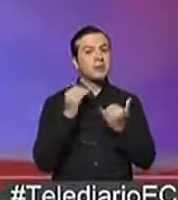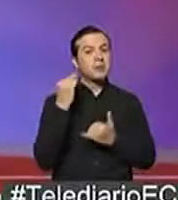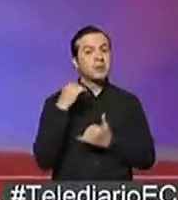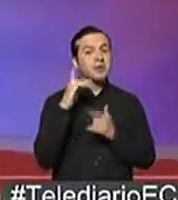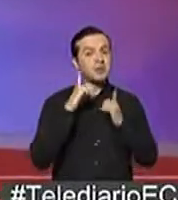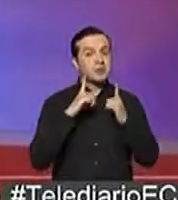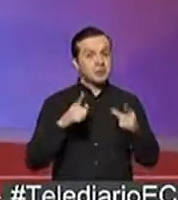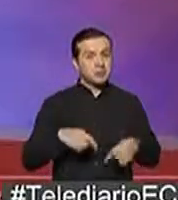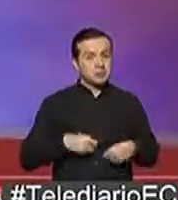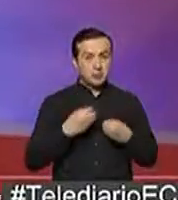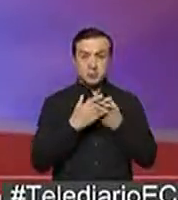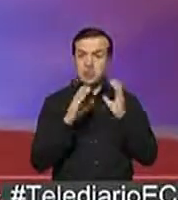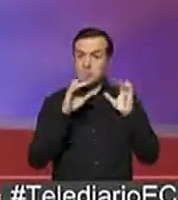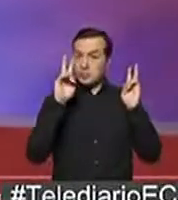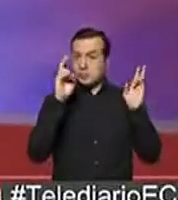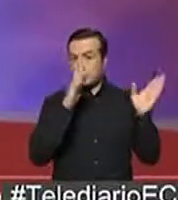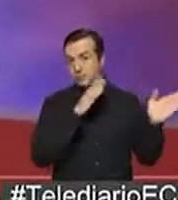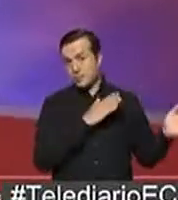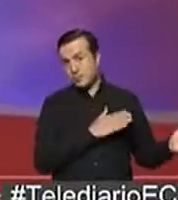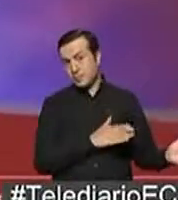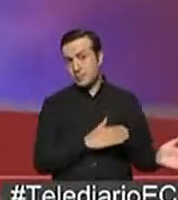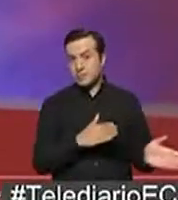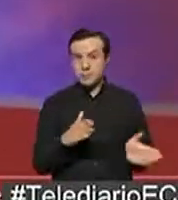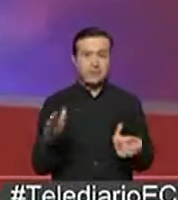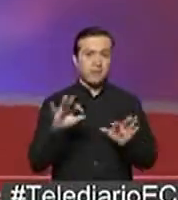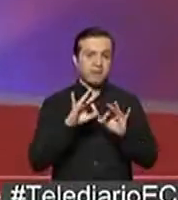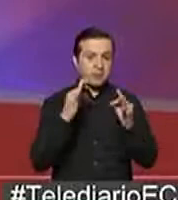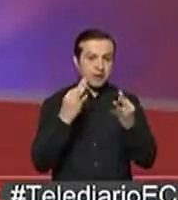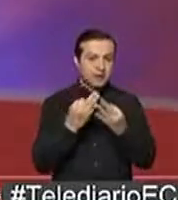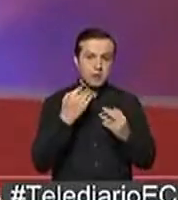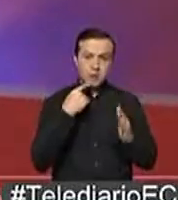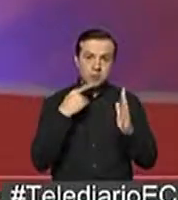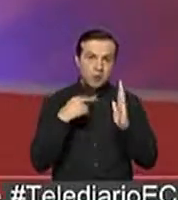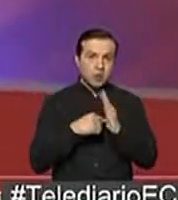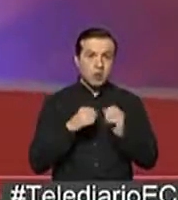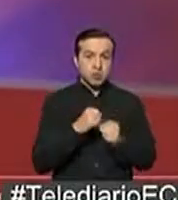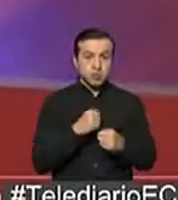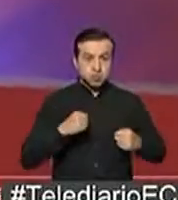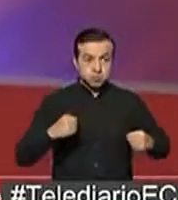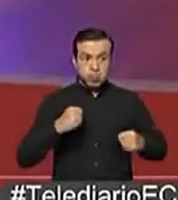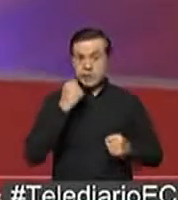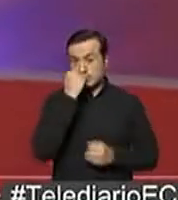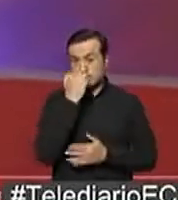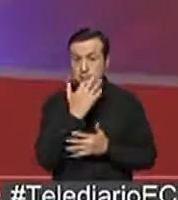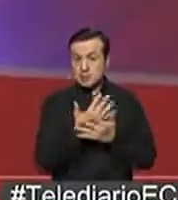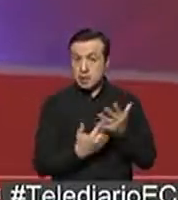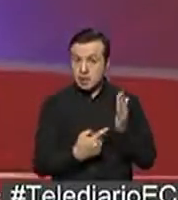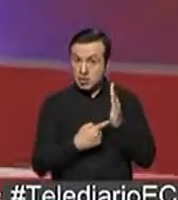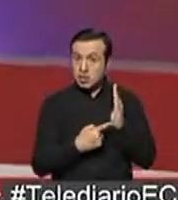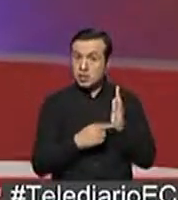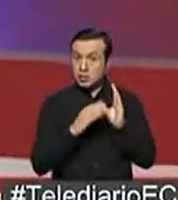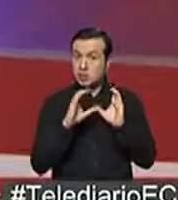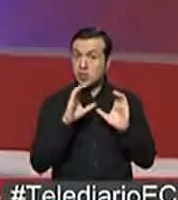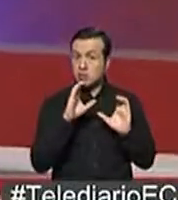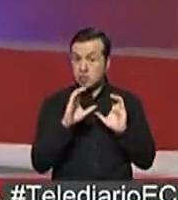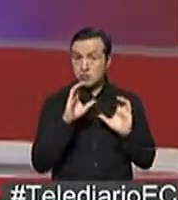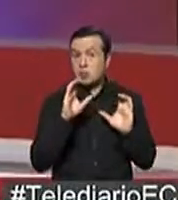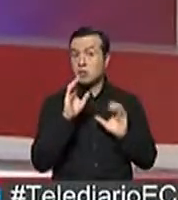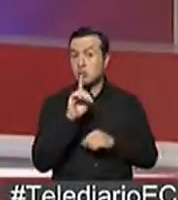salud. Hablaremos de varios temas muy importantes para la familia, como son la obesidad, también la sangre espesa. Usted tendrá la oportunidad de poder